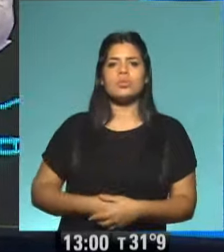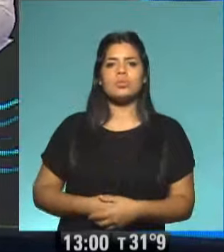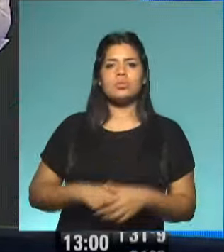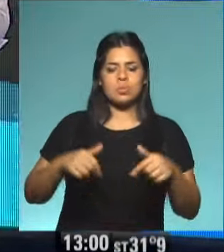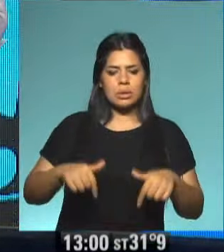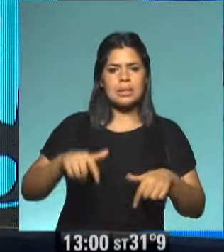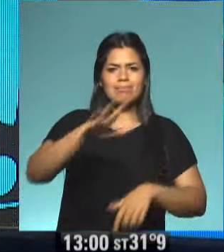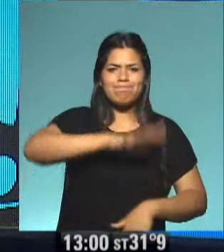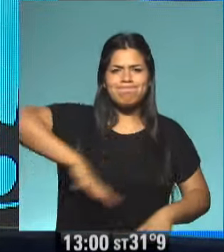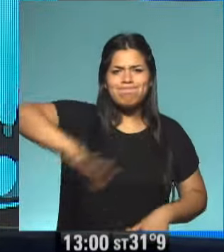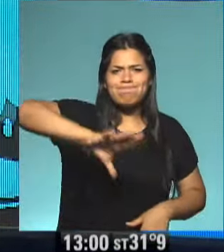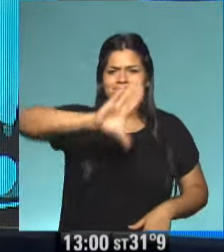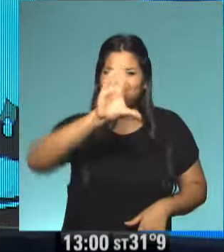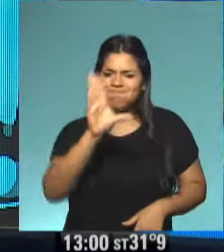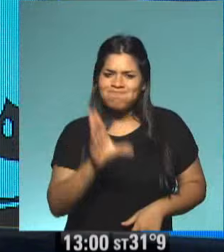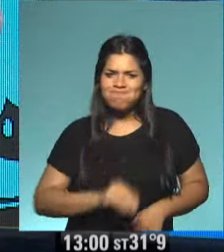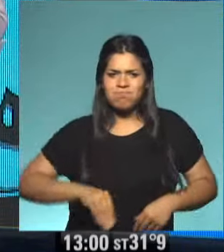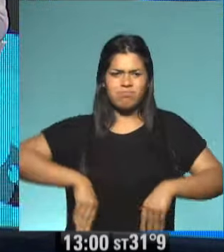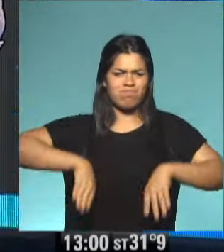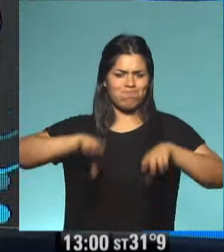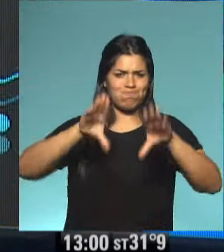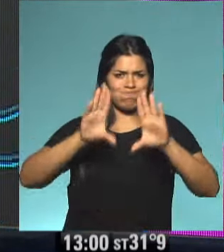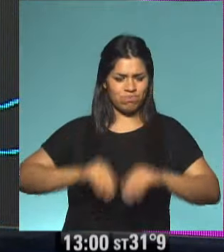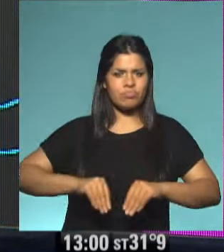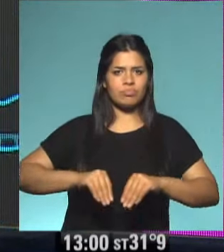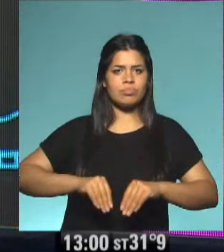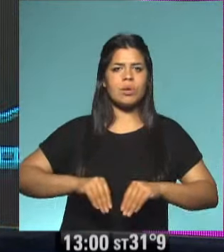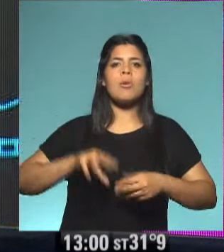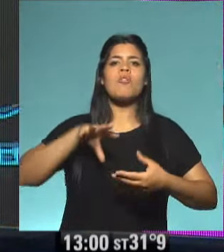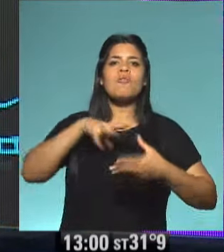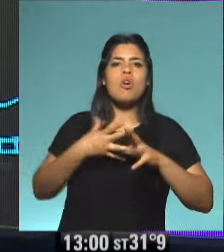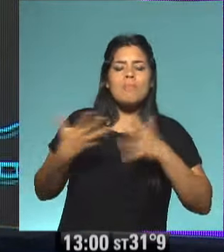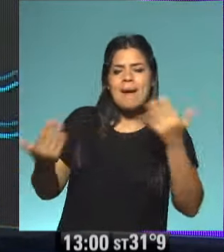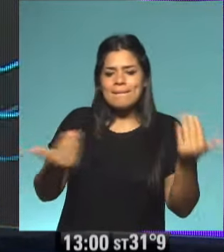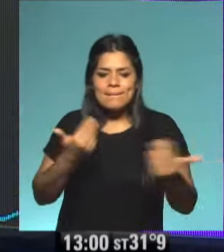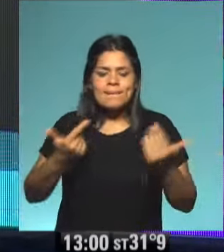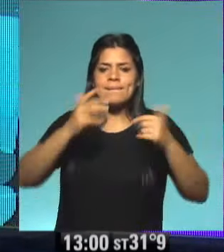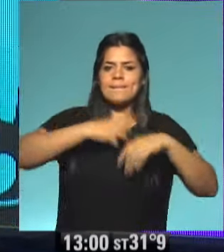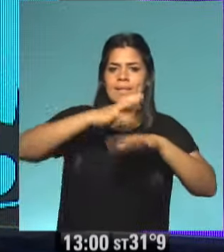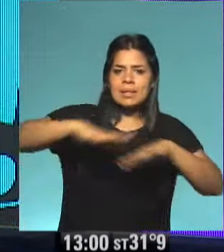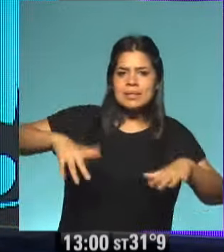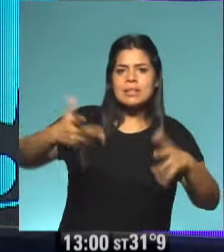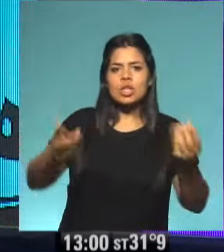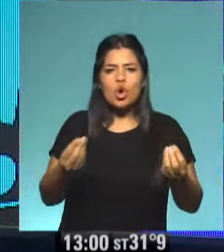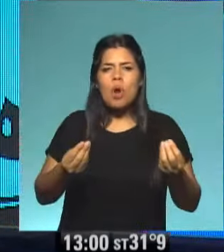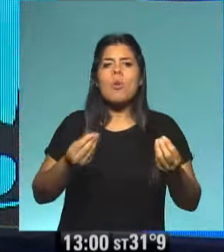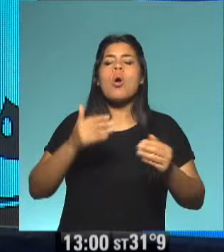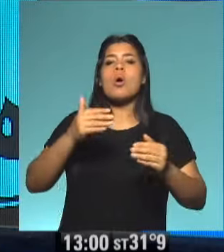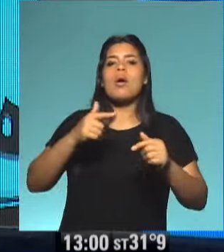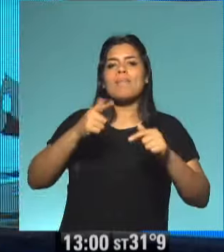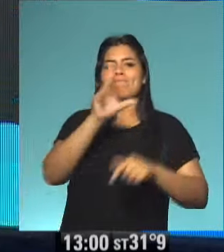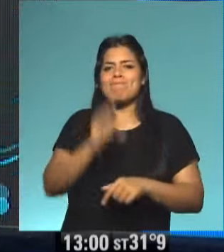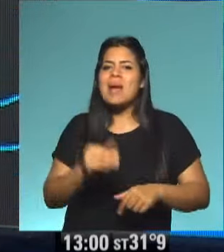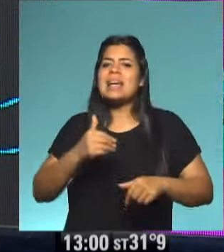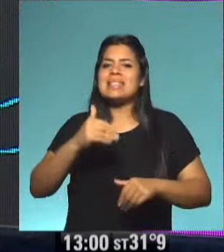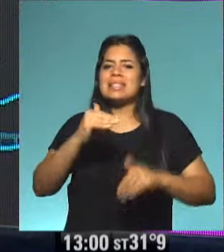extenso territorio que es la Argentina, que también buscaron los caminos para llegar a los chicos y a las chicas en un país tan desigual que nos queda tanto